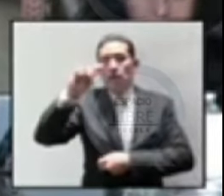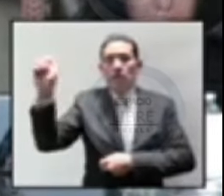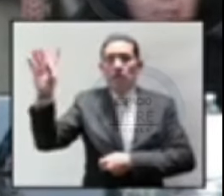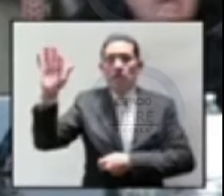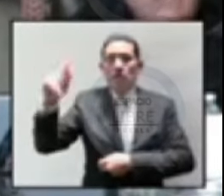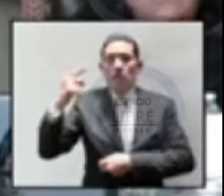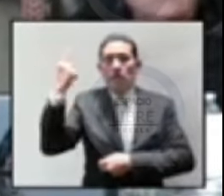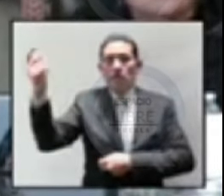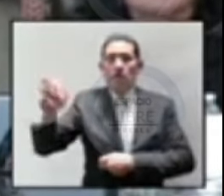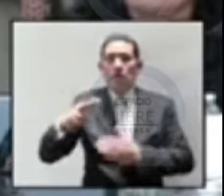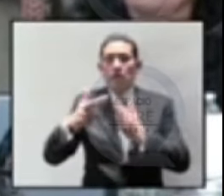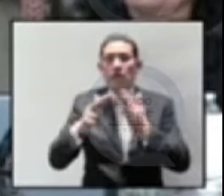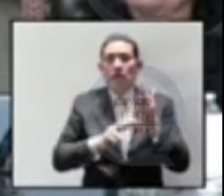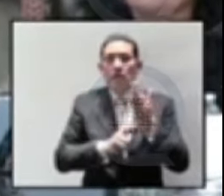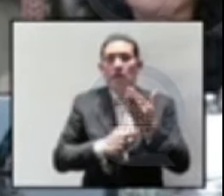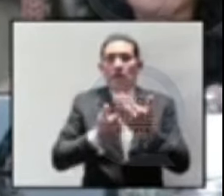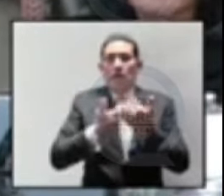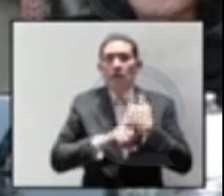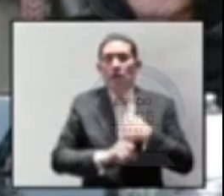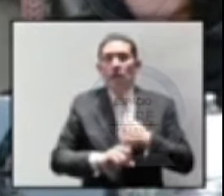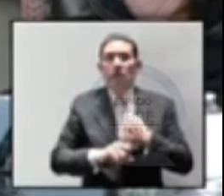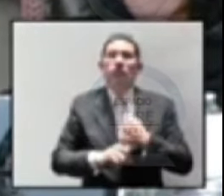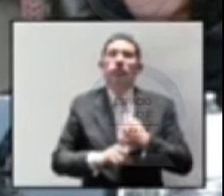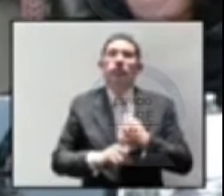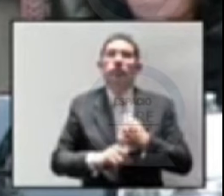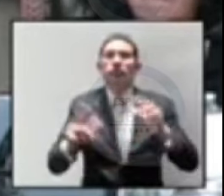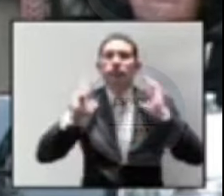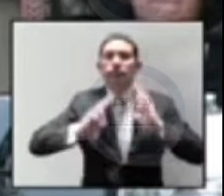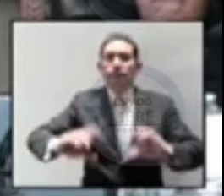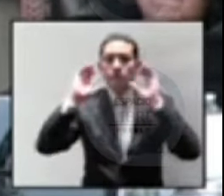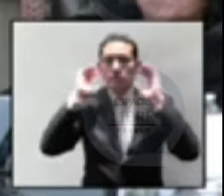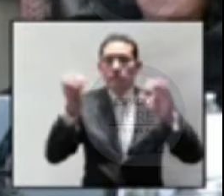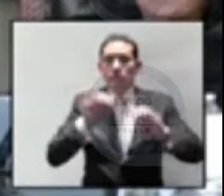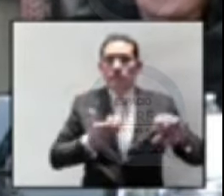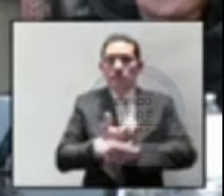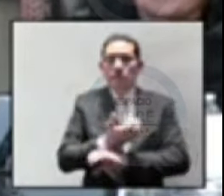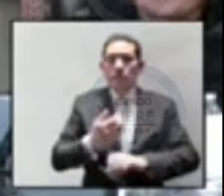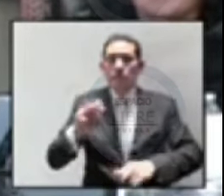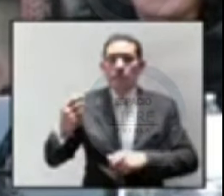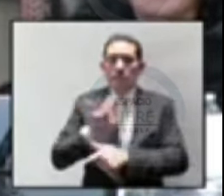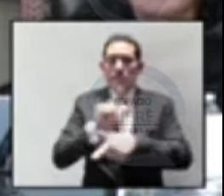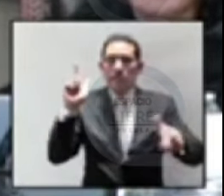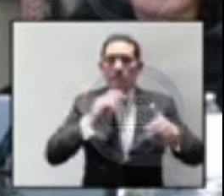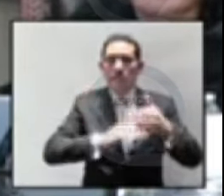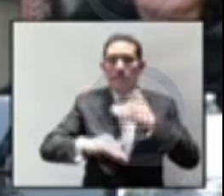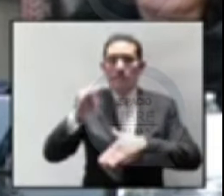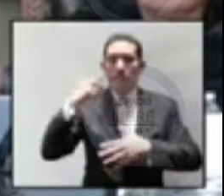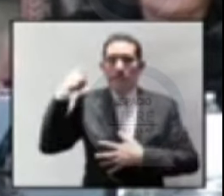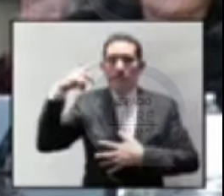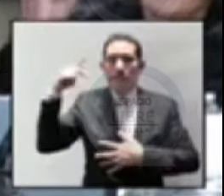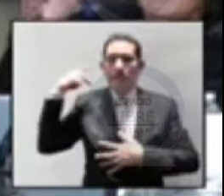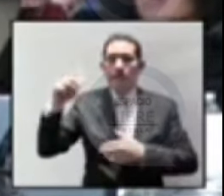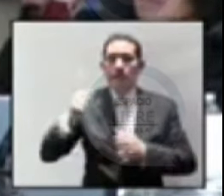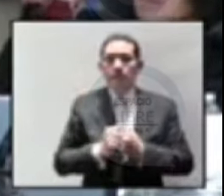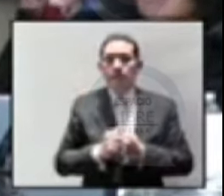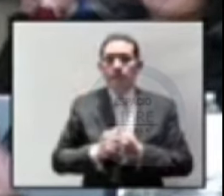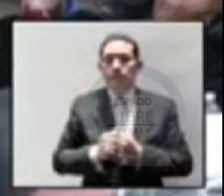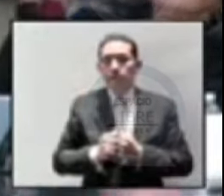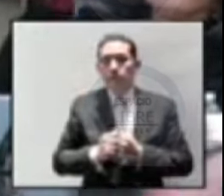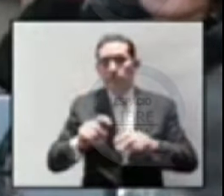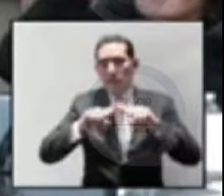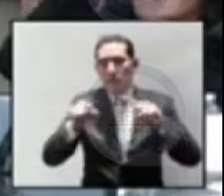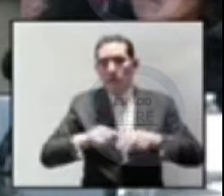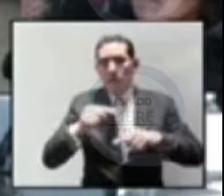139-141 del Reglamento Interior del Honorable Congreso del Estado Libre y Soberano de Puebla y